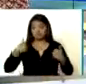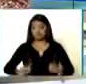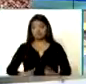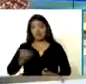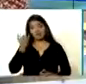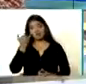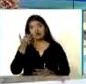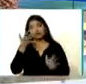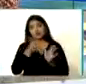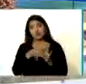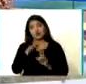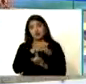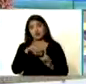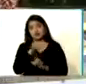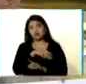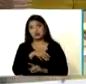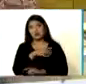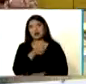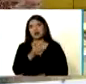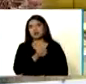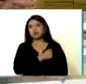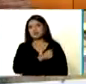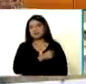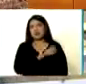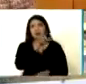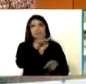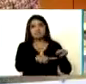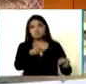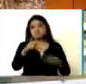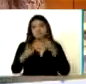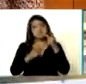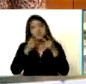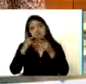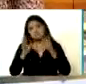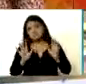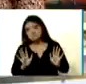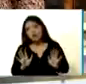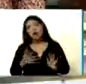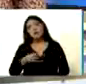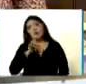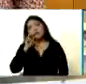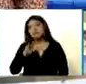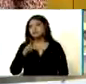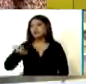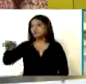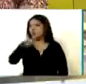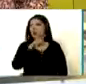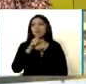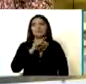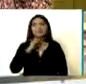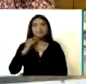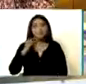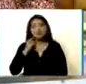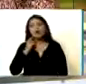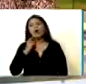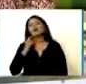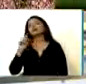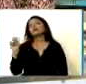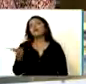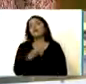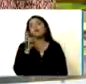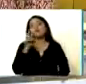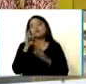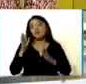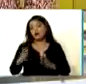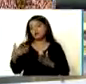ante un hecho. En la iglesia pasa igual. Son seres políticos. Y que hemos visto cómo los monseñores, los cardenales, los curas venezolanos en los